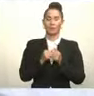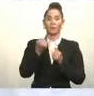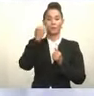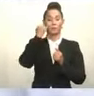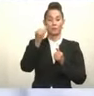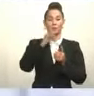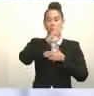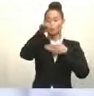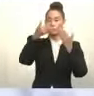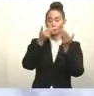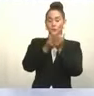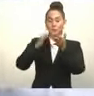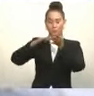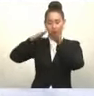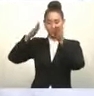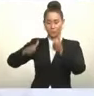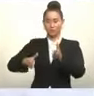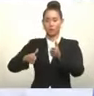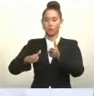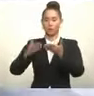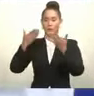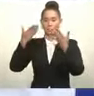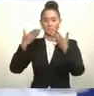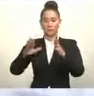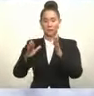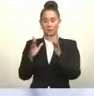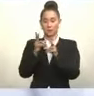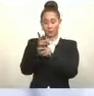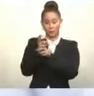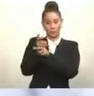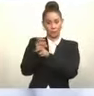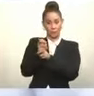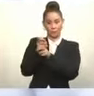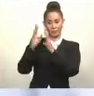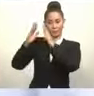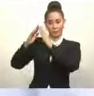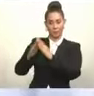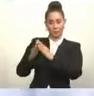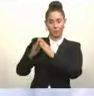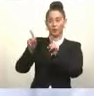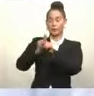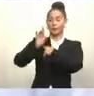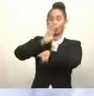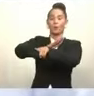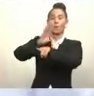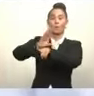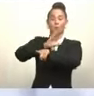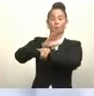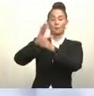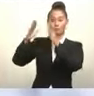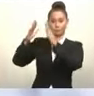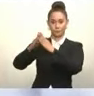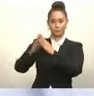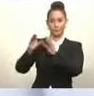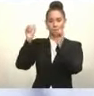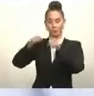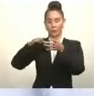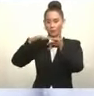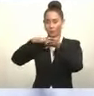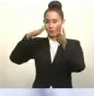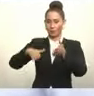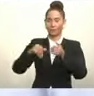cada uno de sus estudiantes, garantizándoles internet en sus casas y un dispositivo tecnológico en sus manos. Pero no